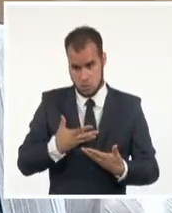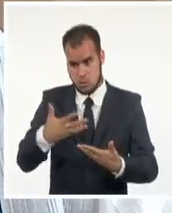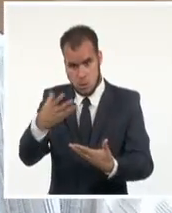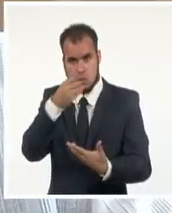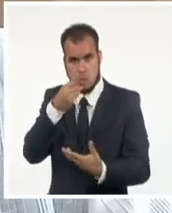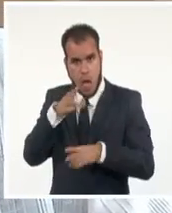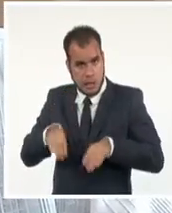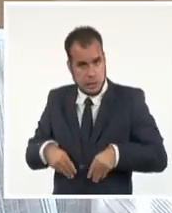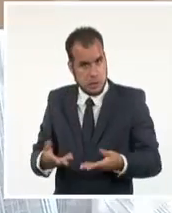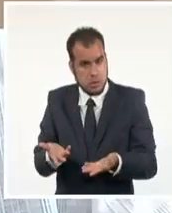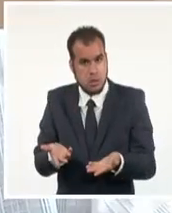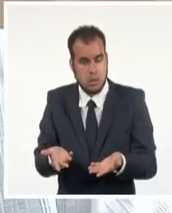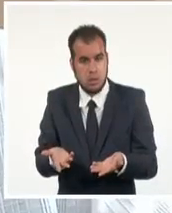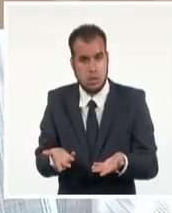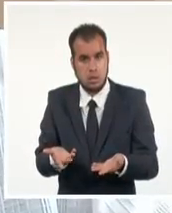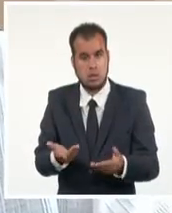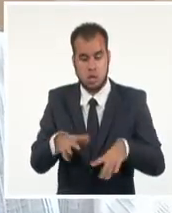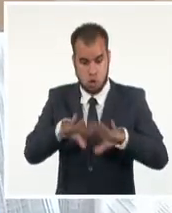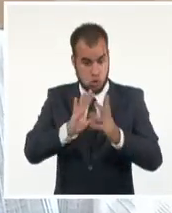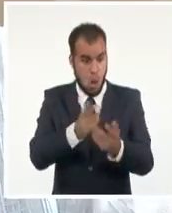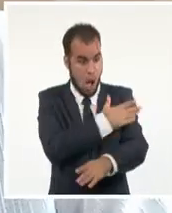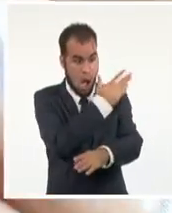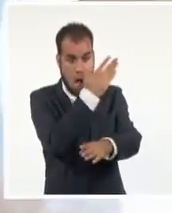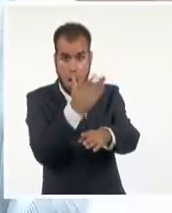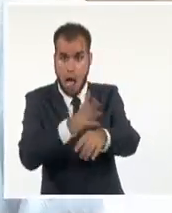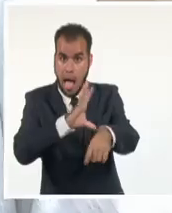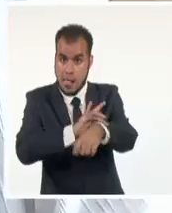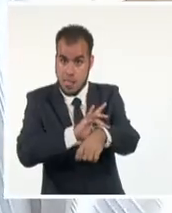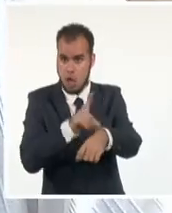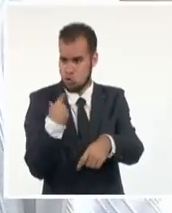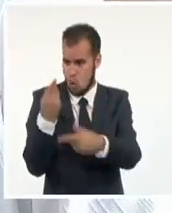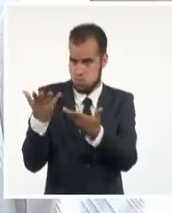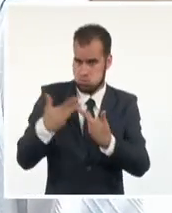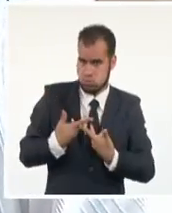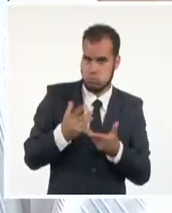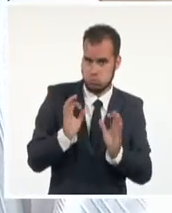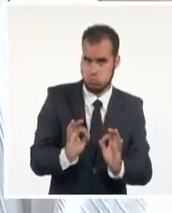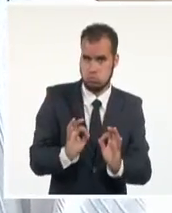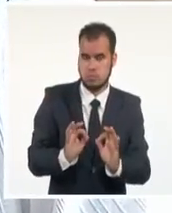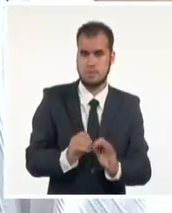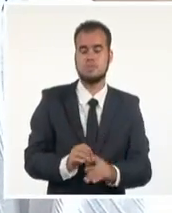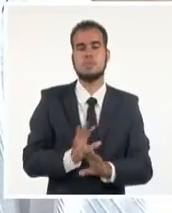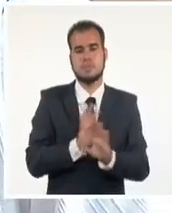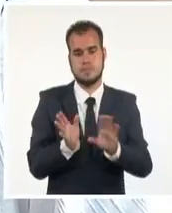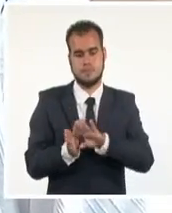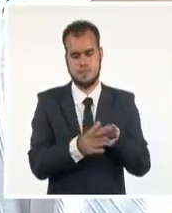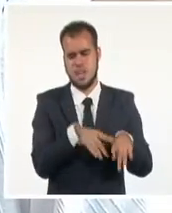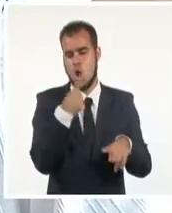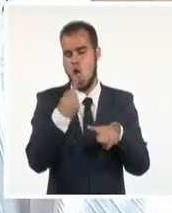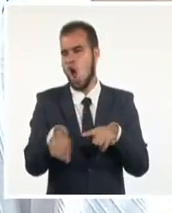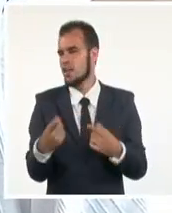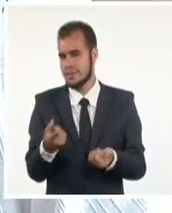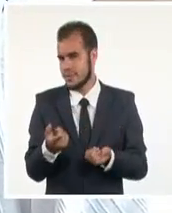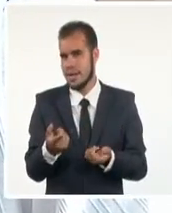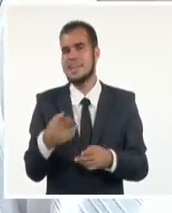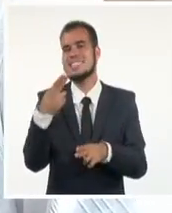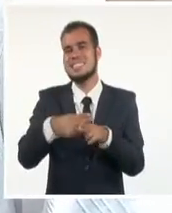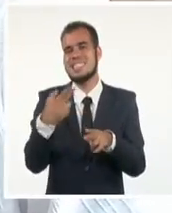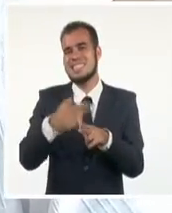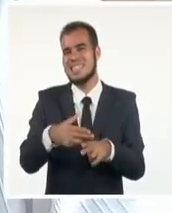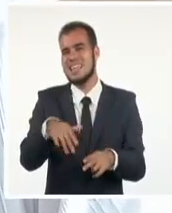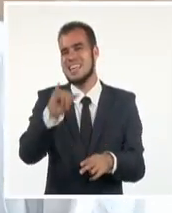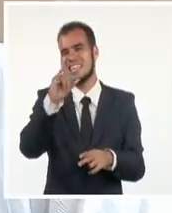nuevas medidas. Pareciera una ironía, amigos, pero los mismos que hoy piden un corredor humanitario para Cuba y una intervención